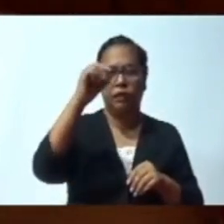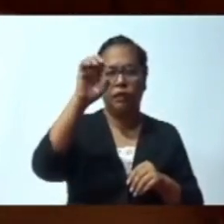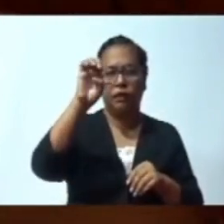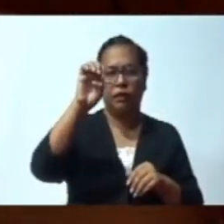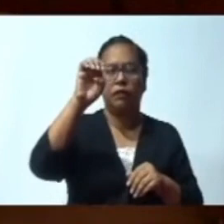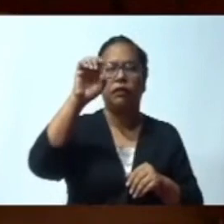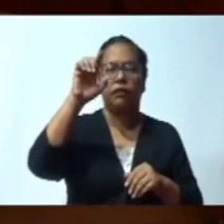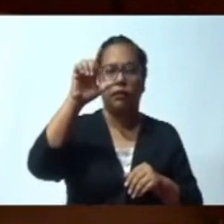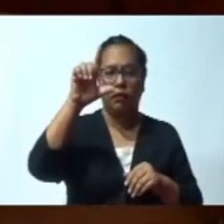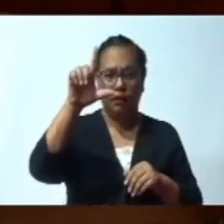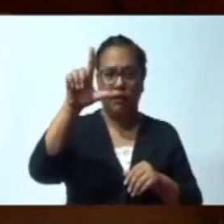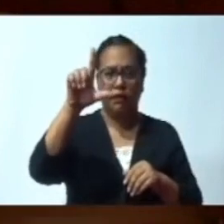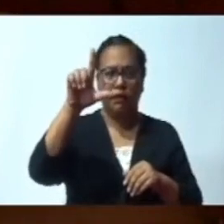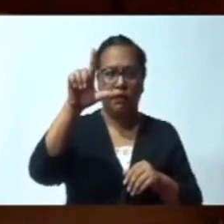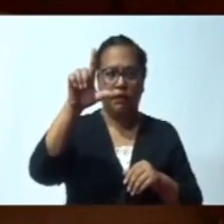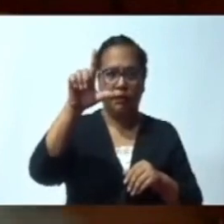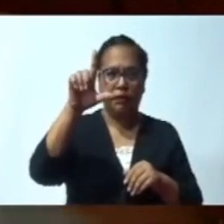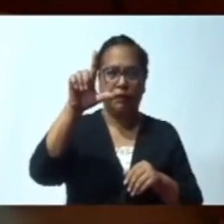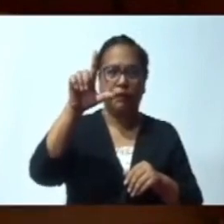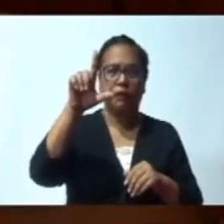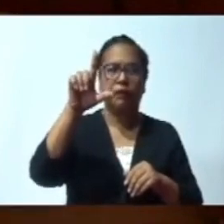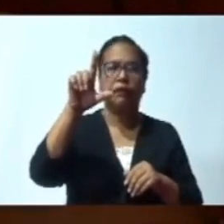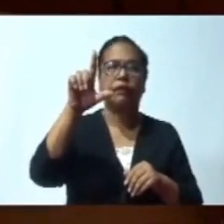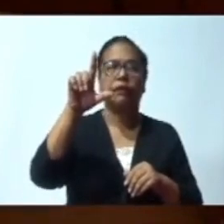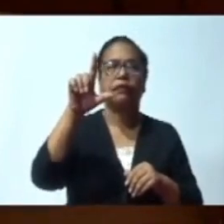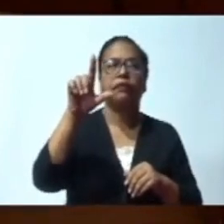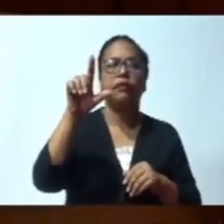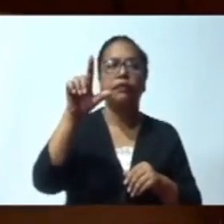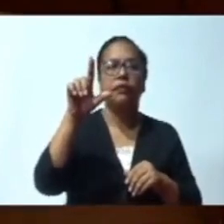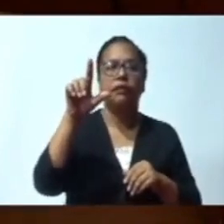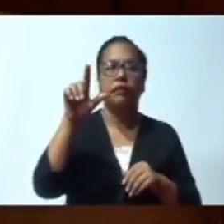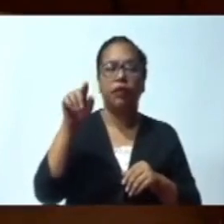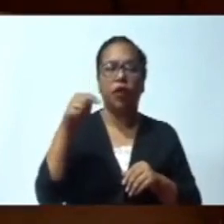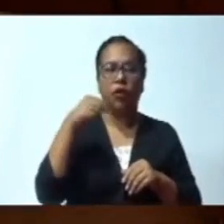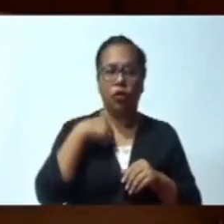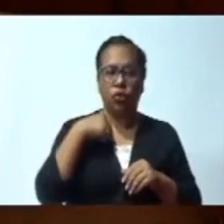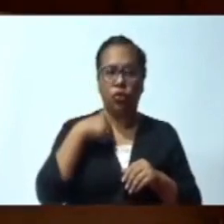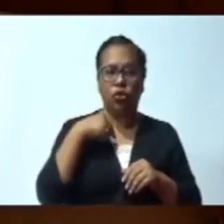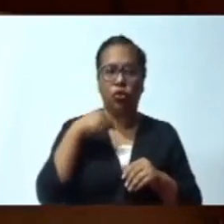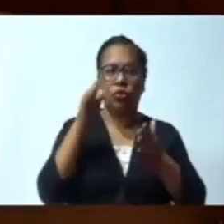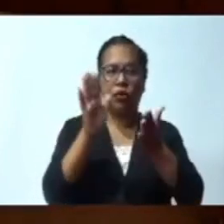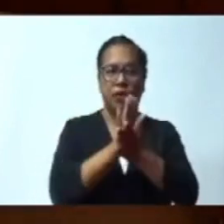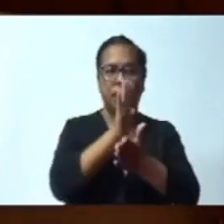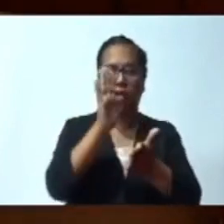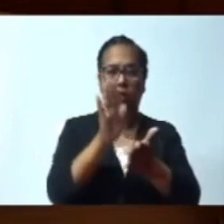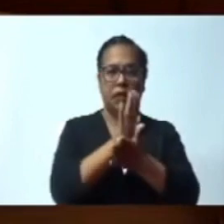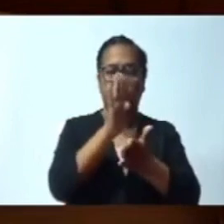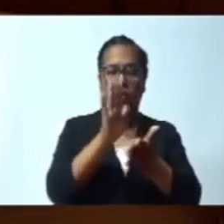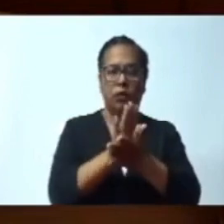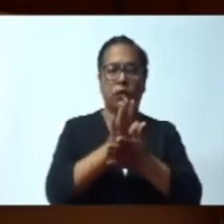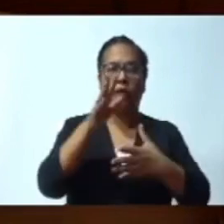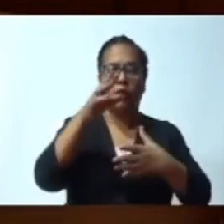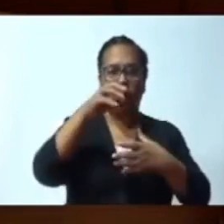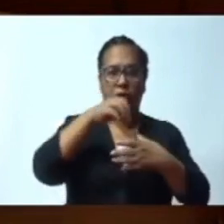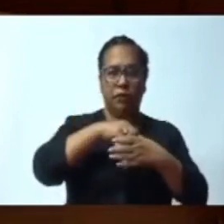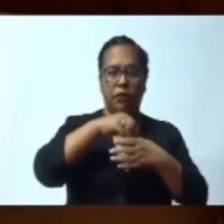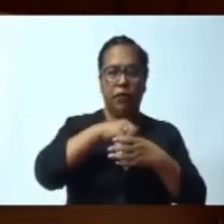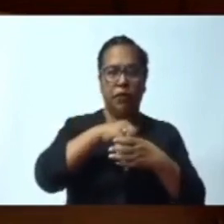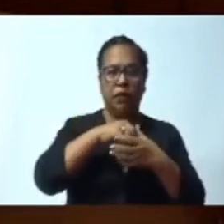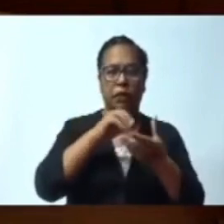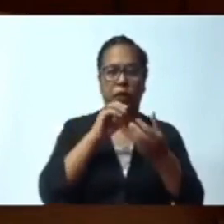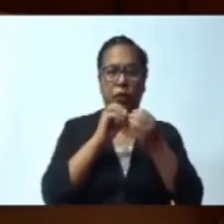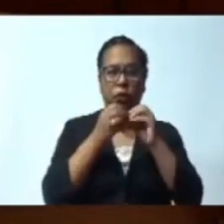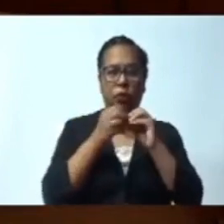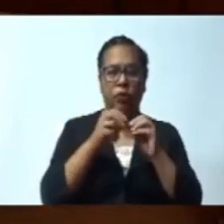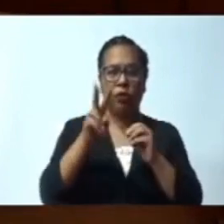Odalisa Santos de la Cruz, estudiante del segundo año de bachillerato. Soy de un pueblito de la cordillera central